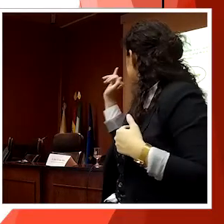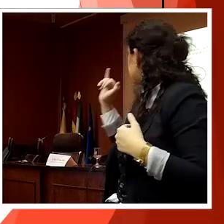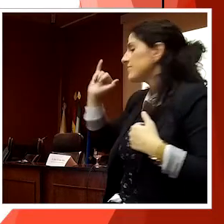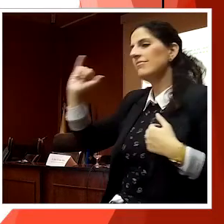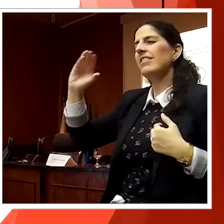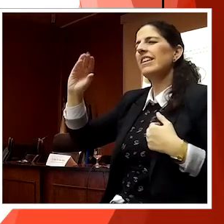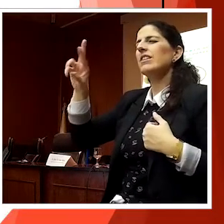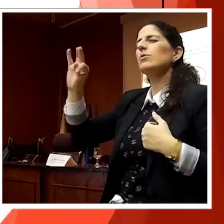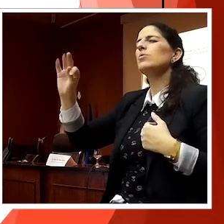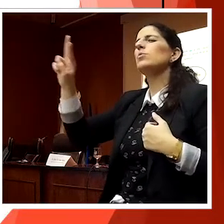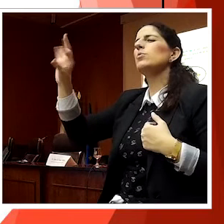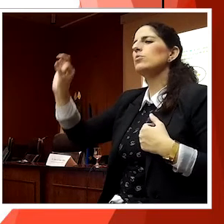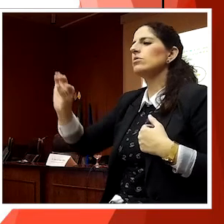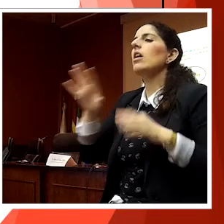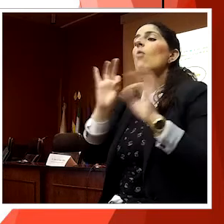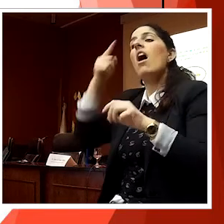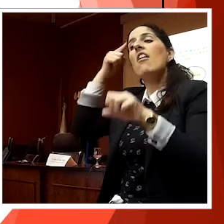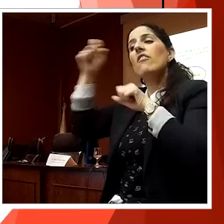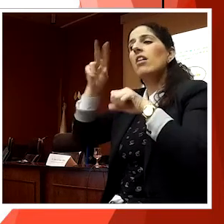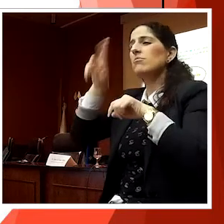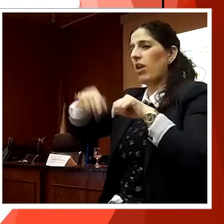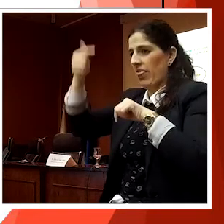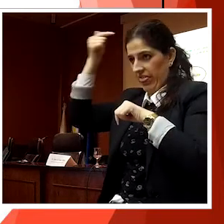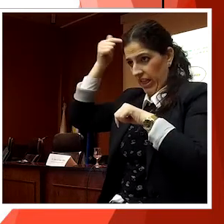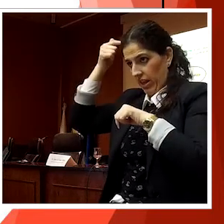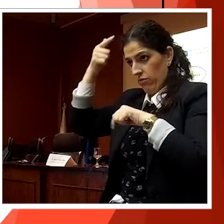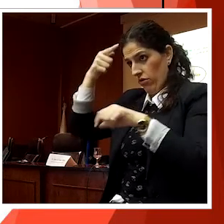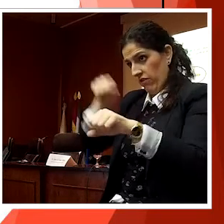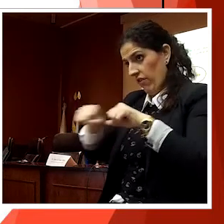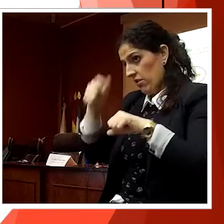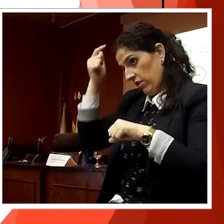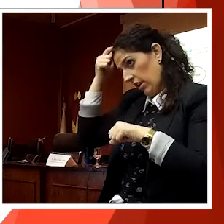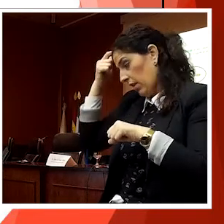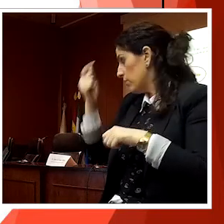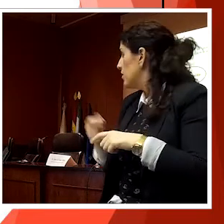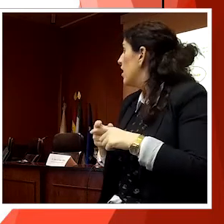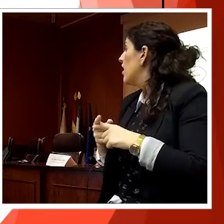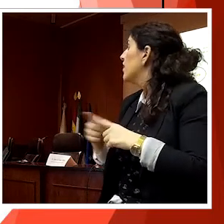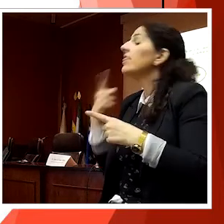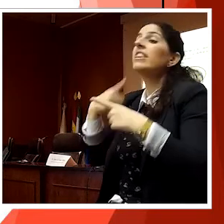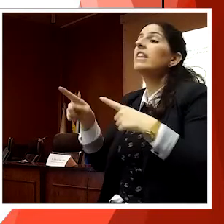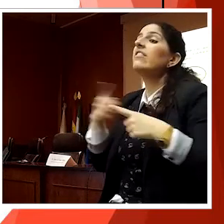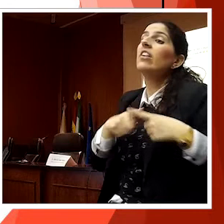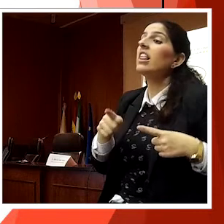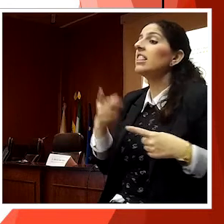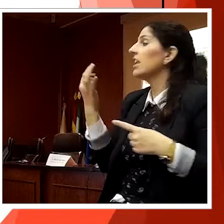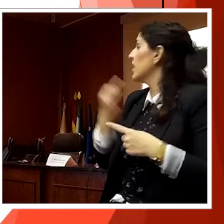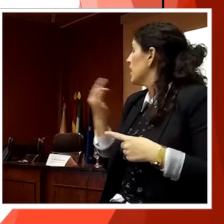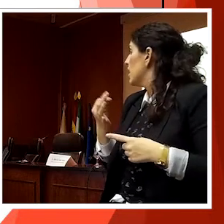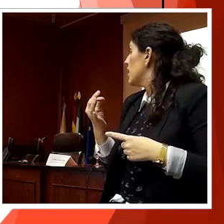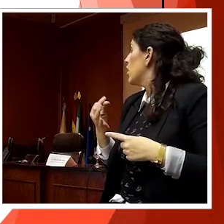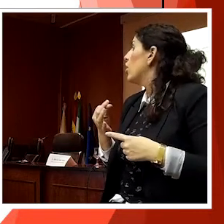pues es como el infarto, pero en el cerebro es lo mismo, ¿no? La diferencia fundamental, además